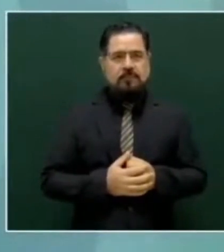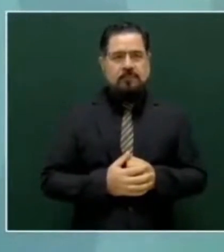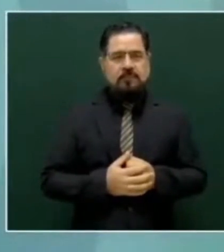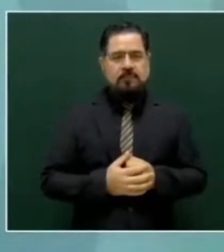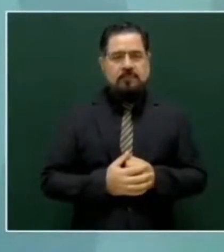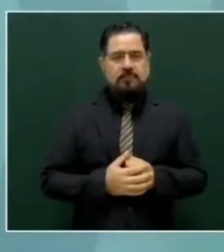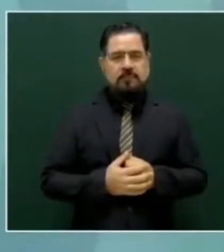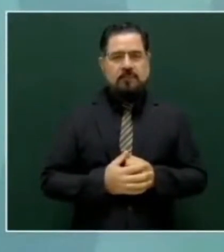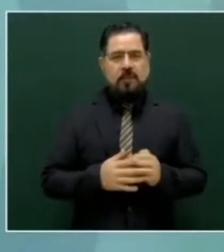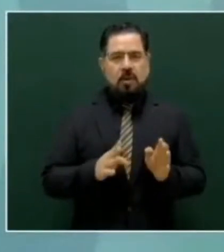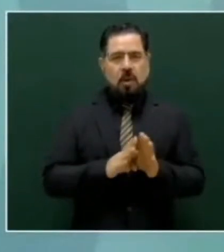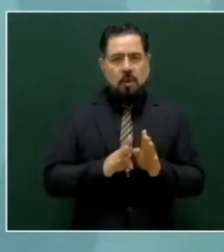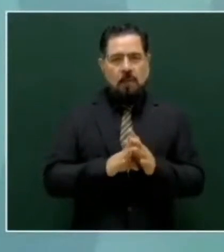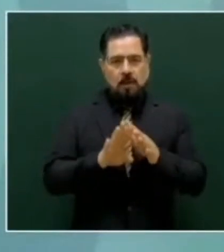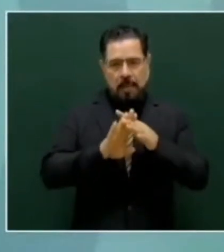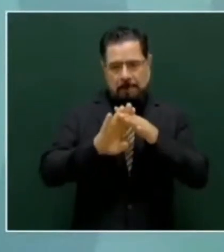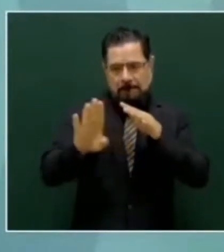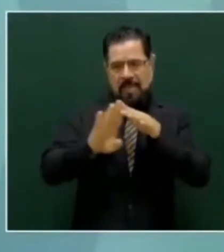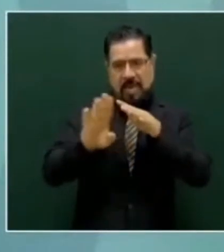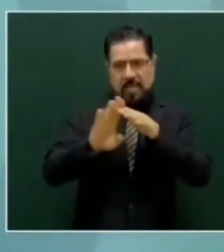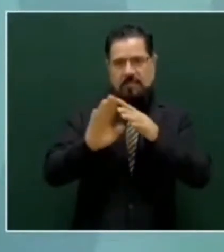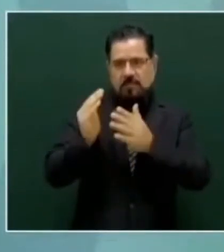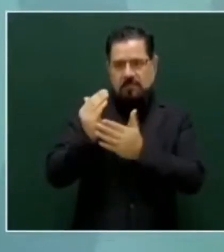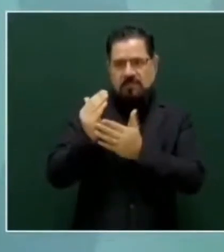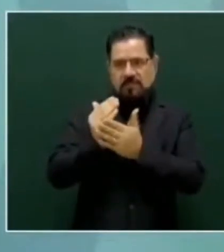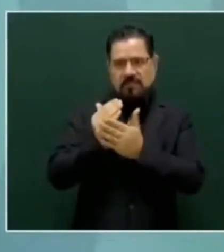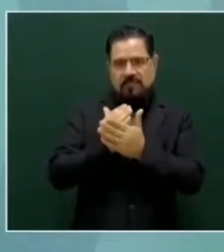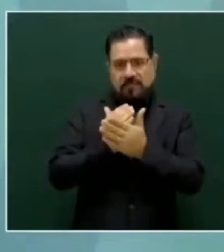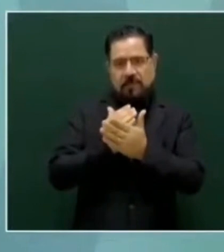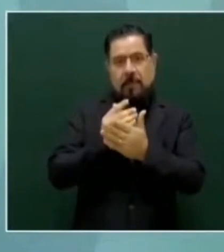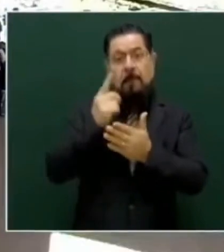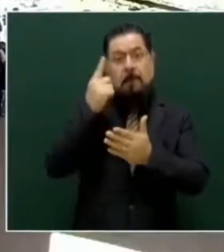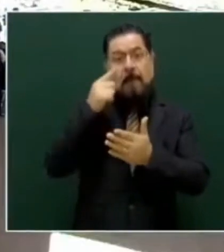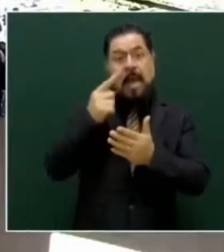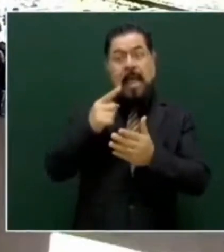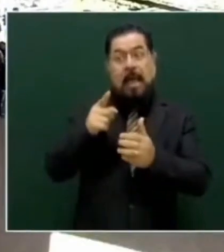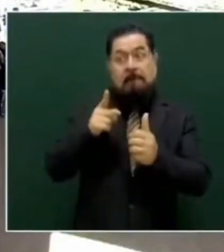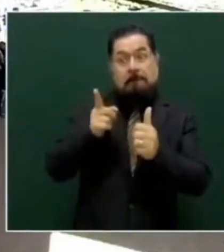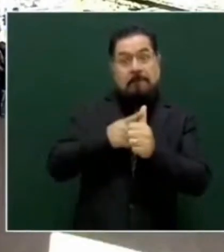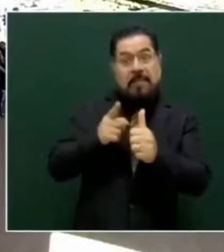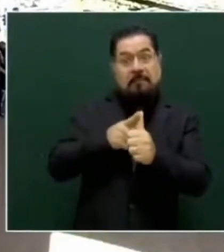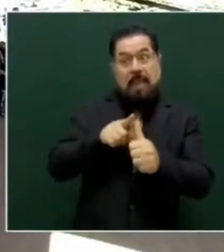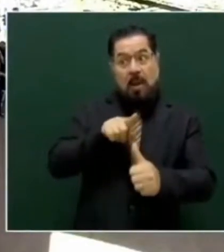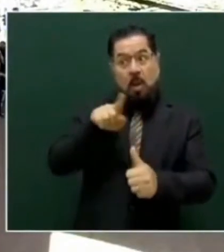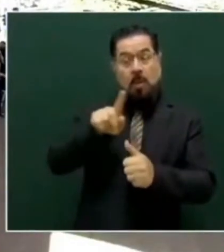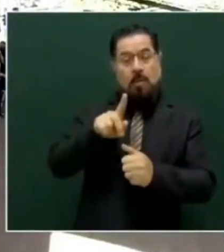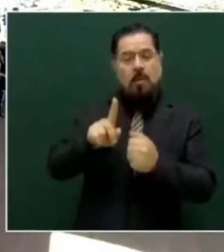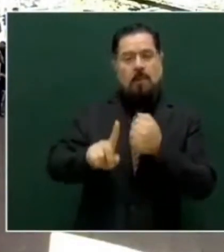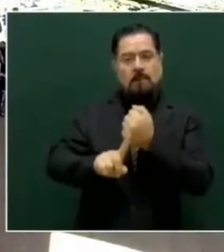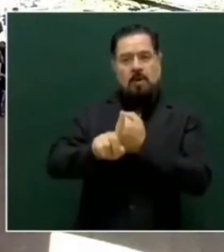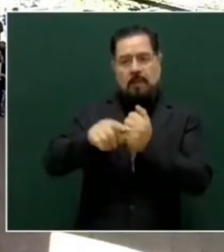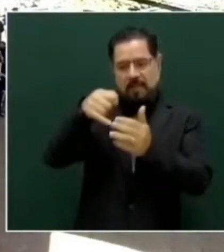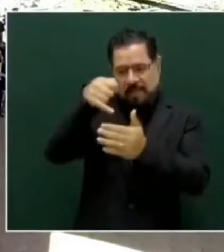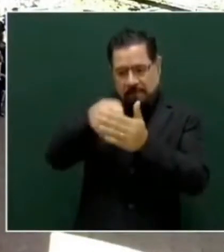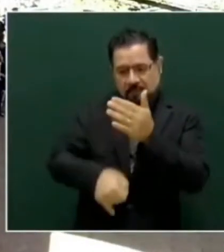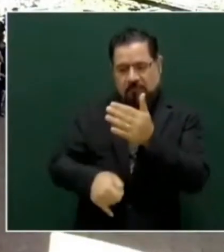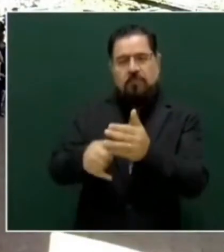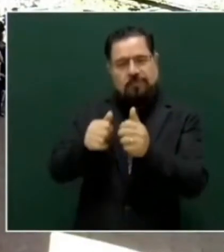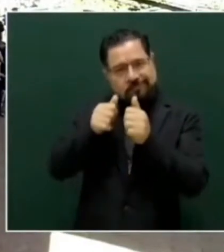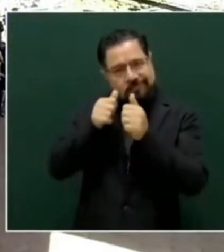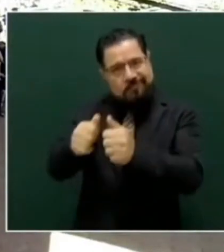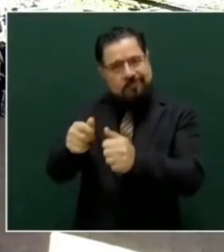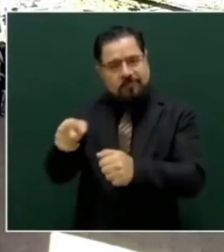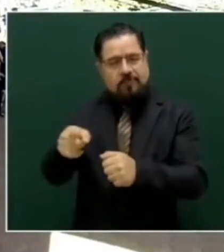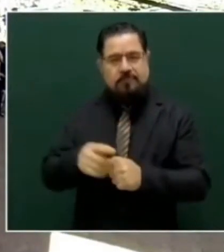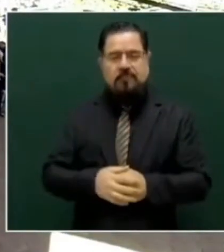atemperar el flujo migratorio si se atienden las causas. Gracias, señor presidente. Y tenemos, sí, efectivamente